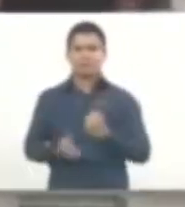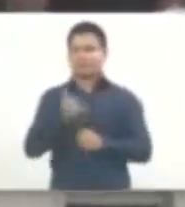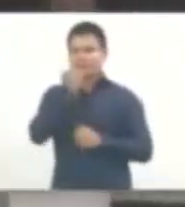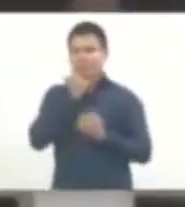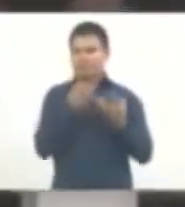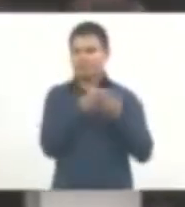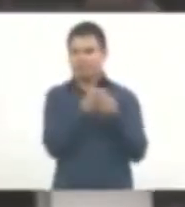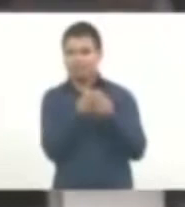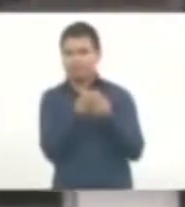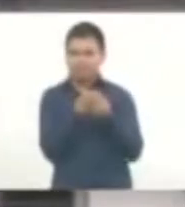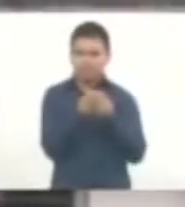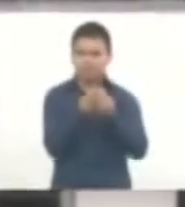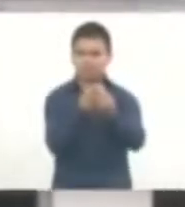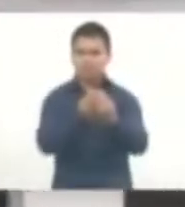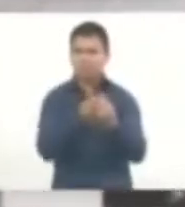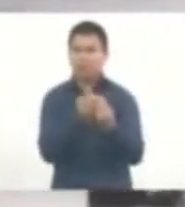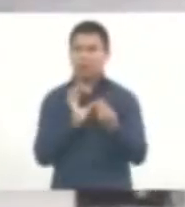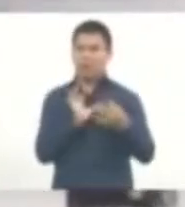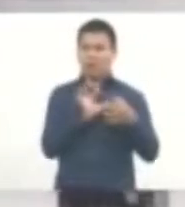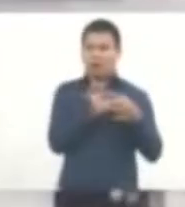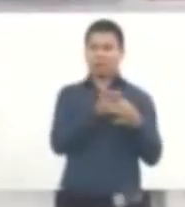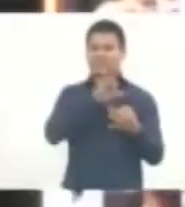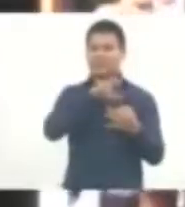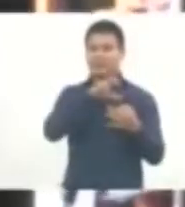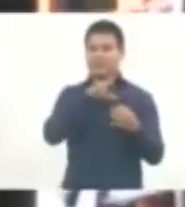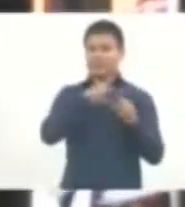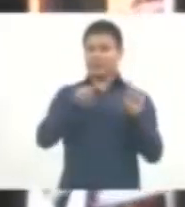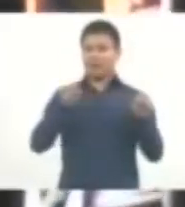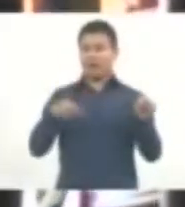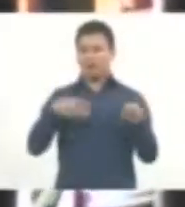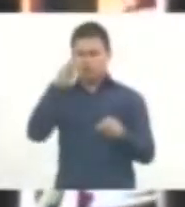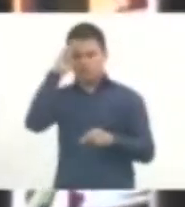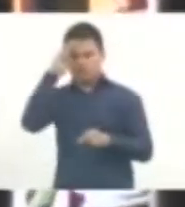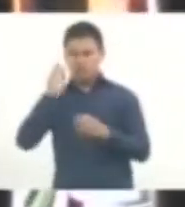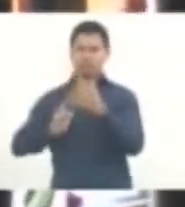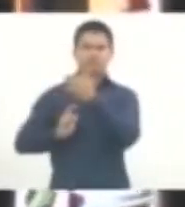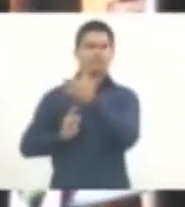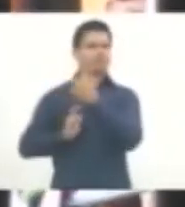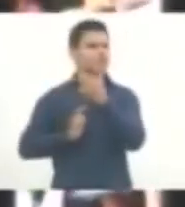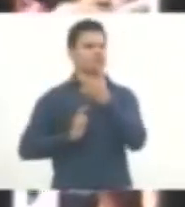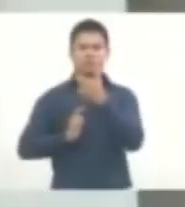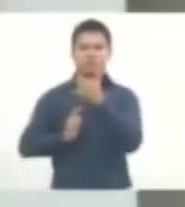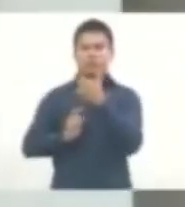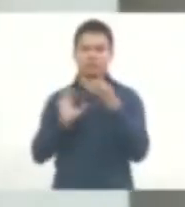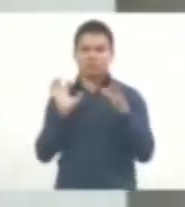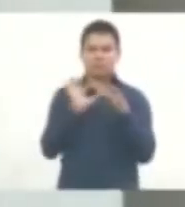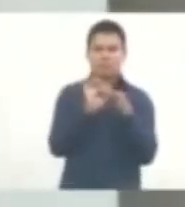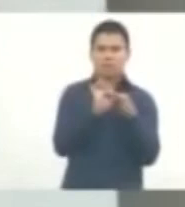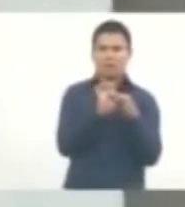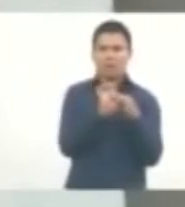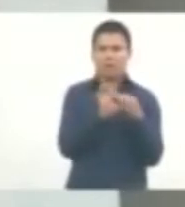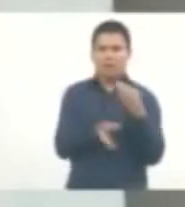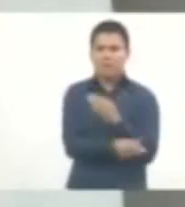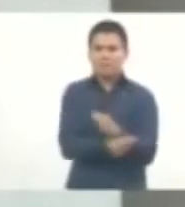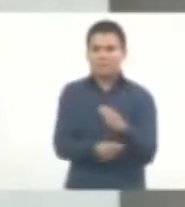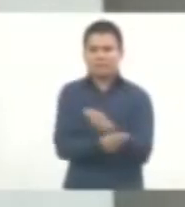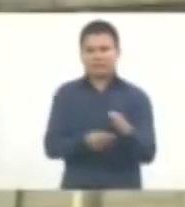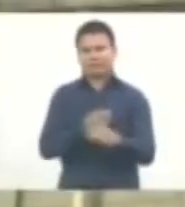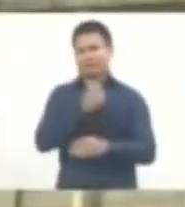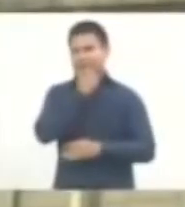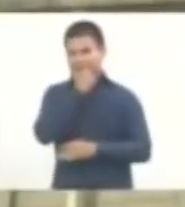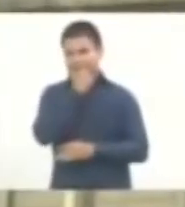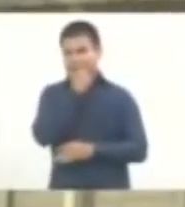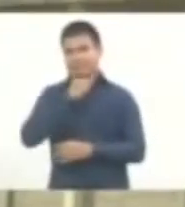calaña. Incluso algunas direcciones regionales están al servicio de los más avezados delincuentes. No hay derecho que